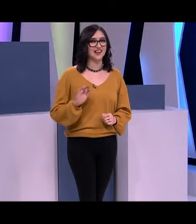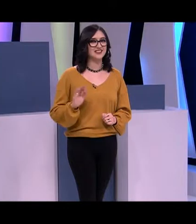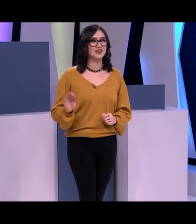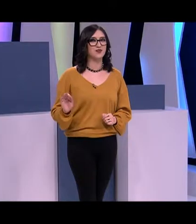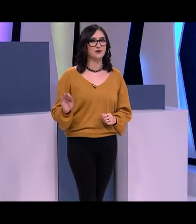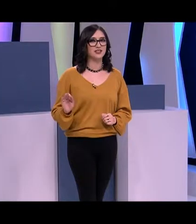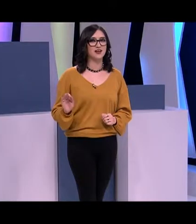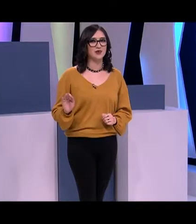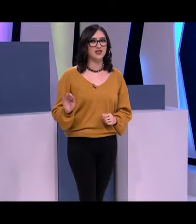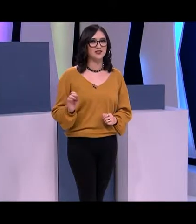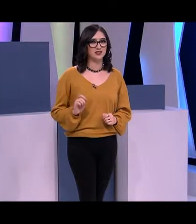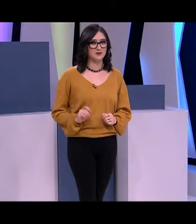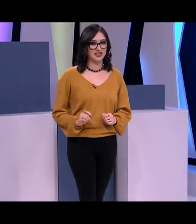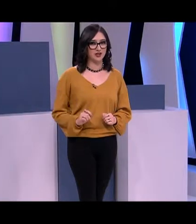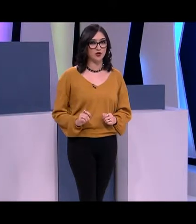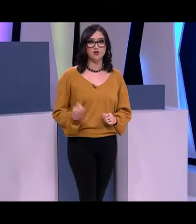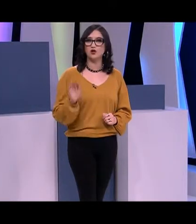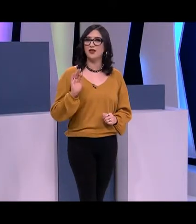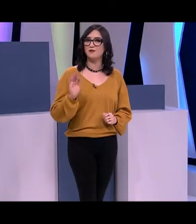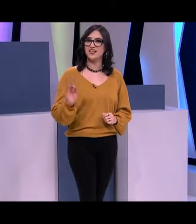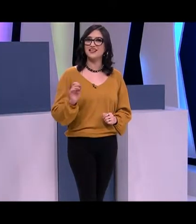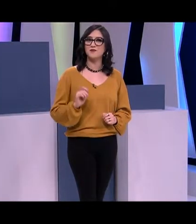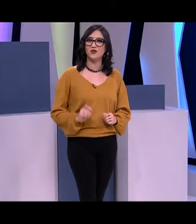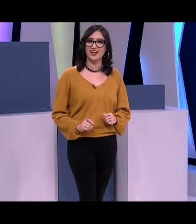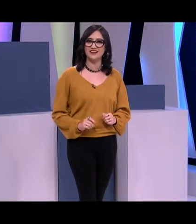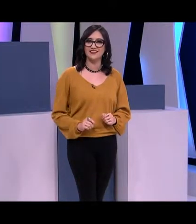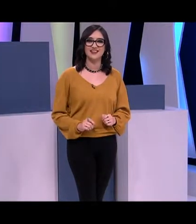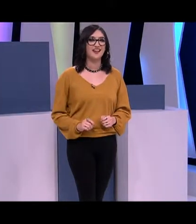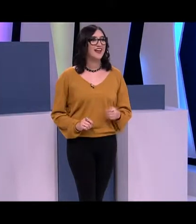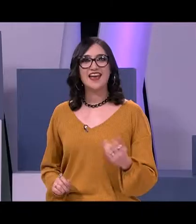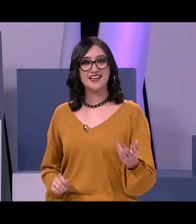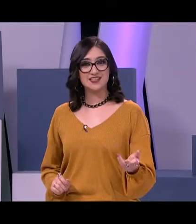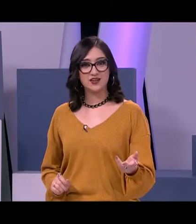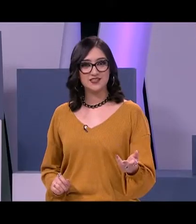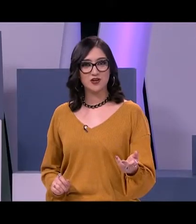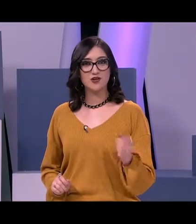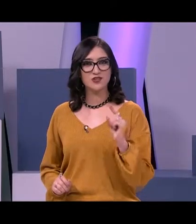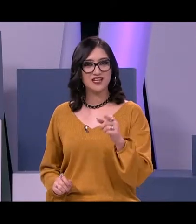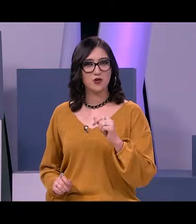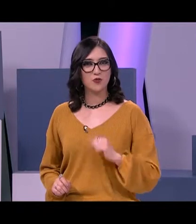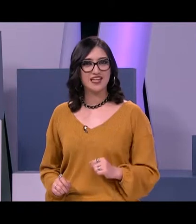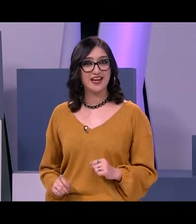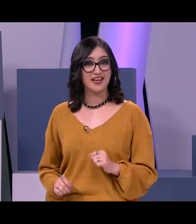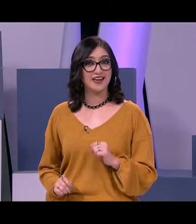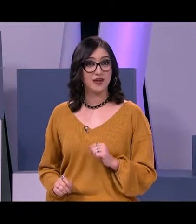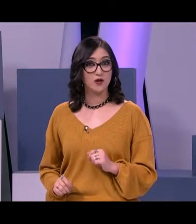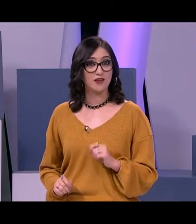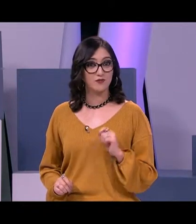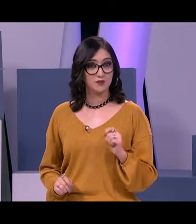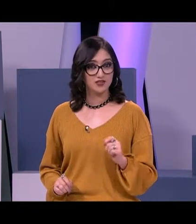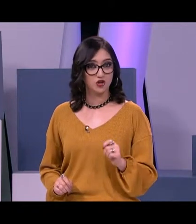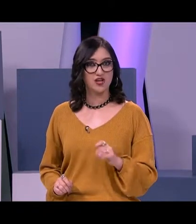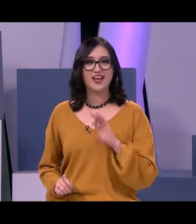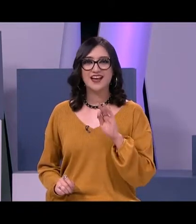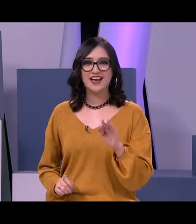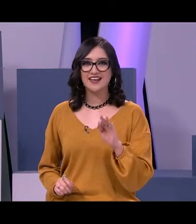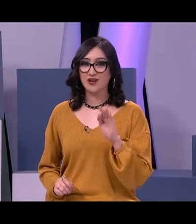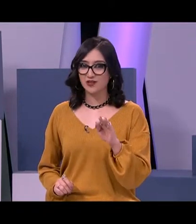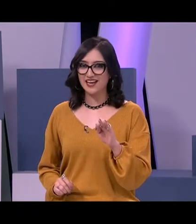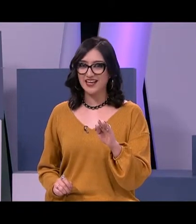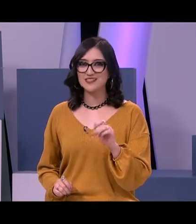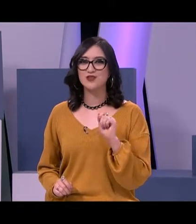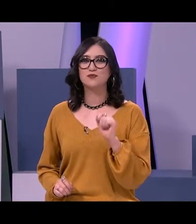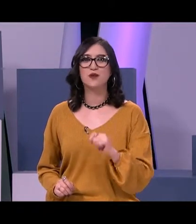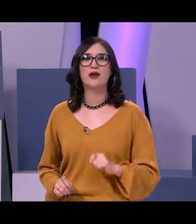especiales de la Agencia Informativa de Educación de México sobre el Mes de la Mujer. En esta ocasión, nuestra compañera generadora de información,